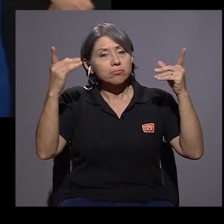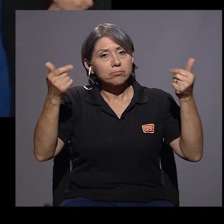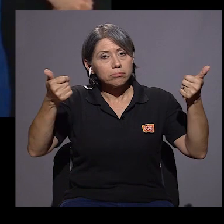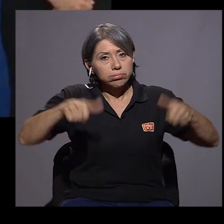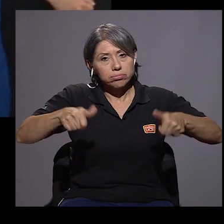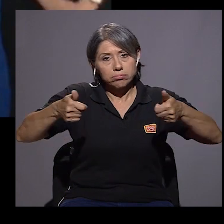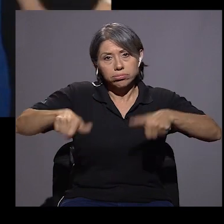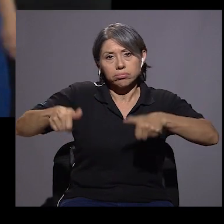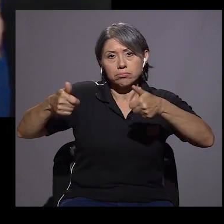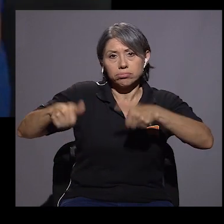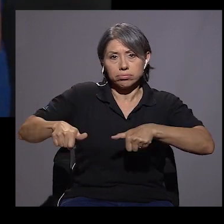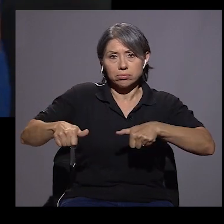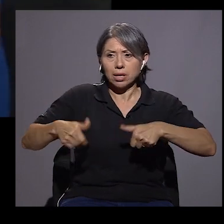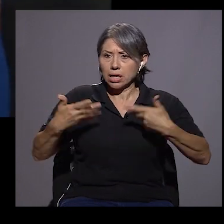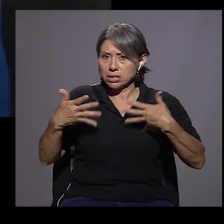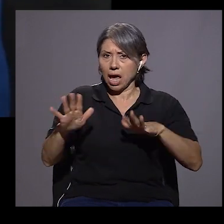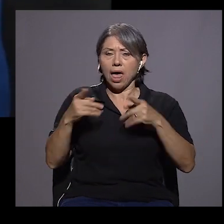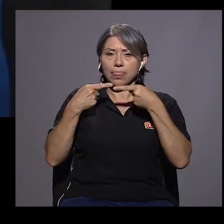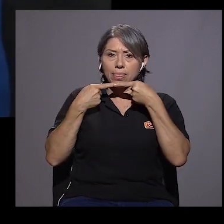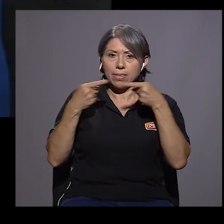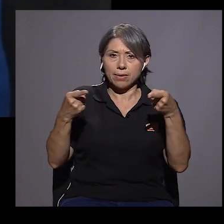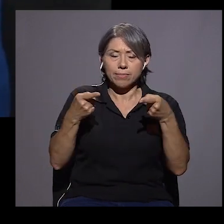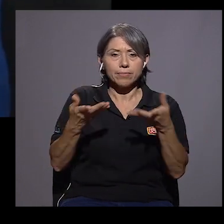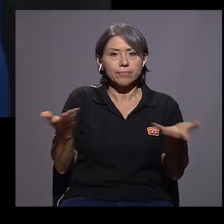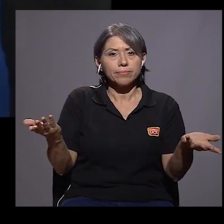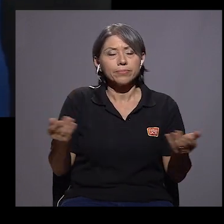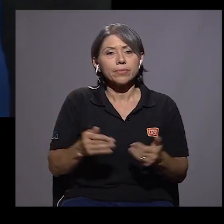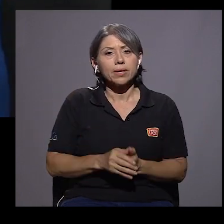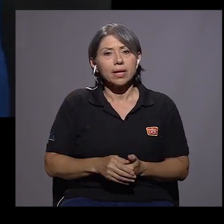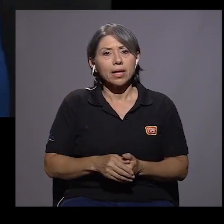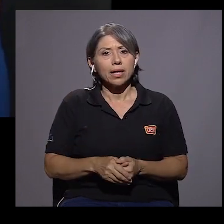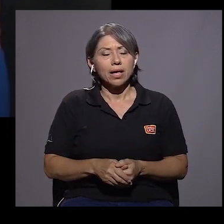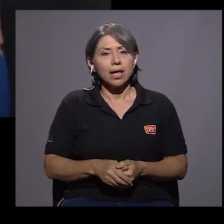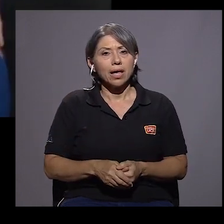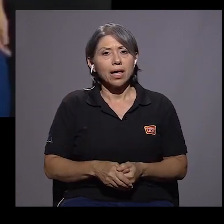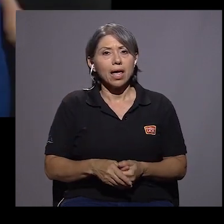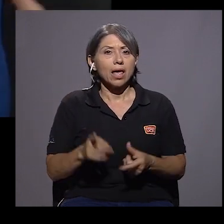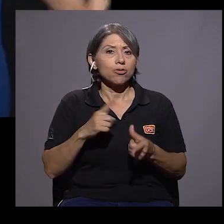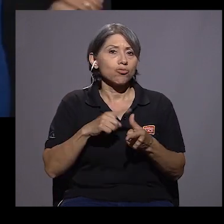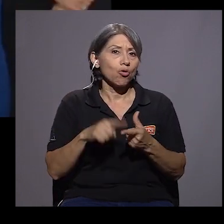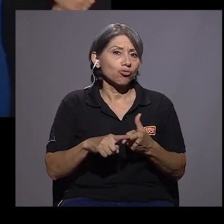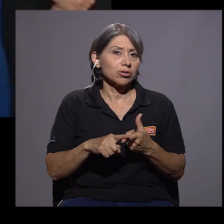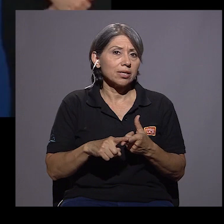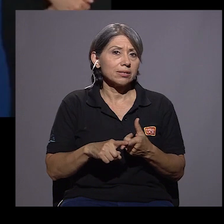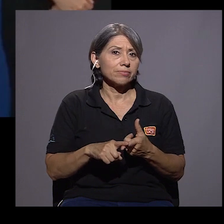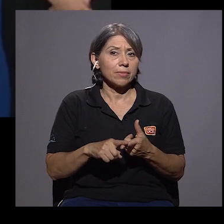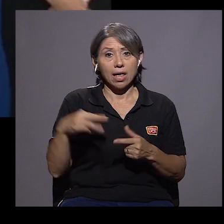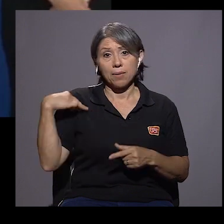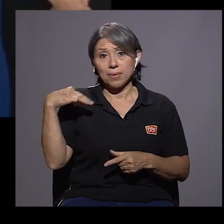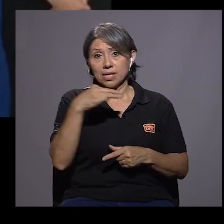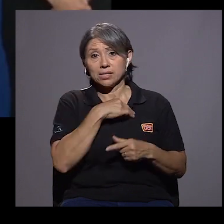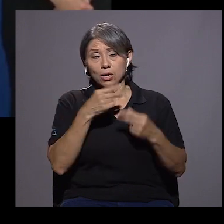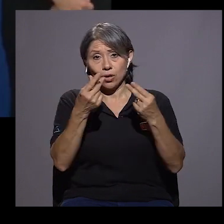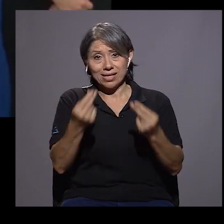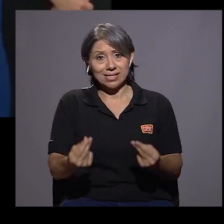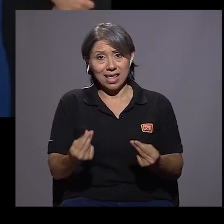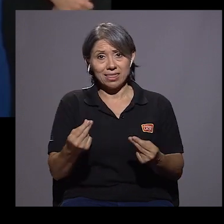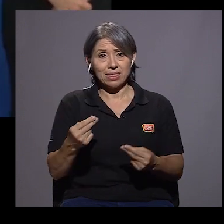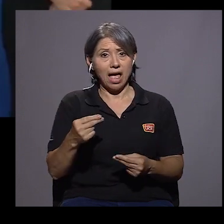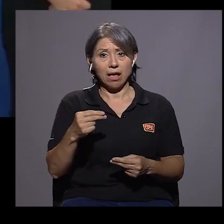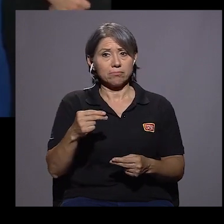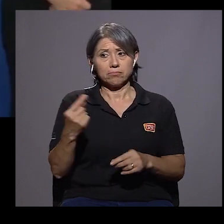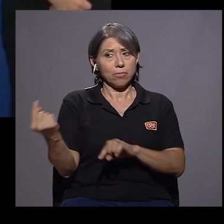que aquí han sido anunciados. Entonces, la no participación hoy del